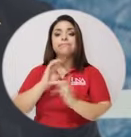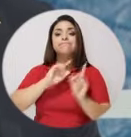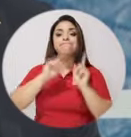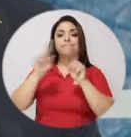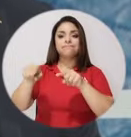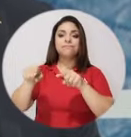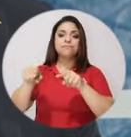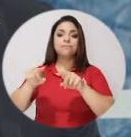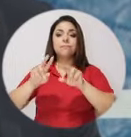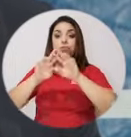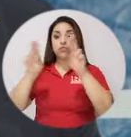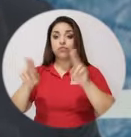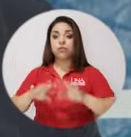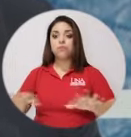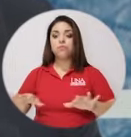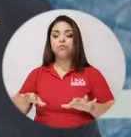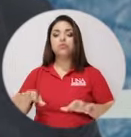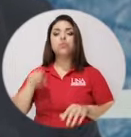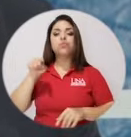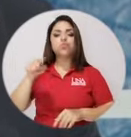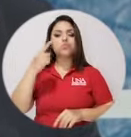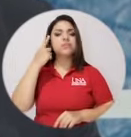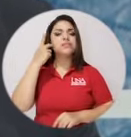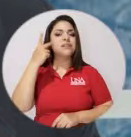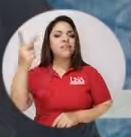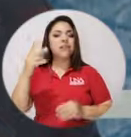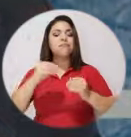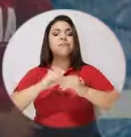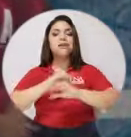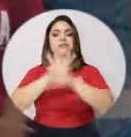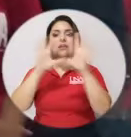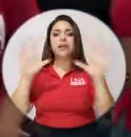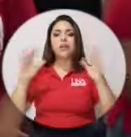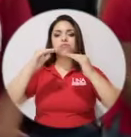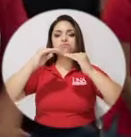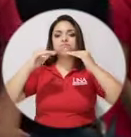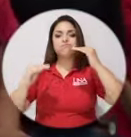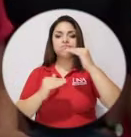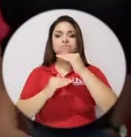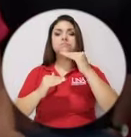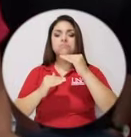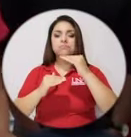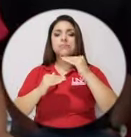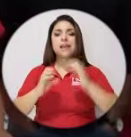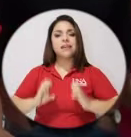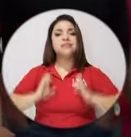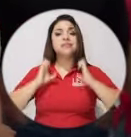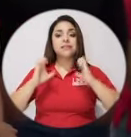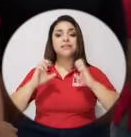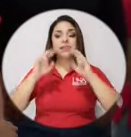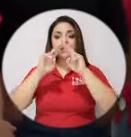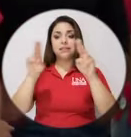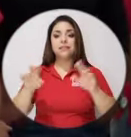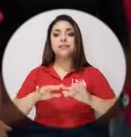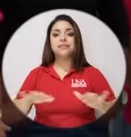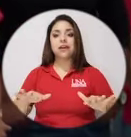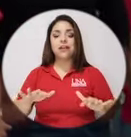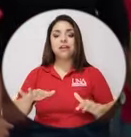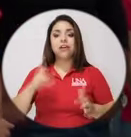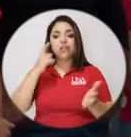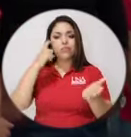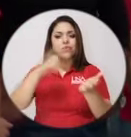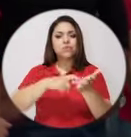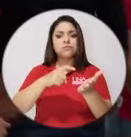remota también revela y acentúa las brechas existentes en materia digital. Entonces reconocemos que